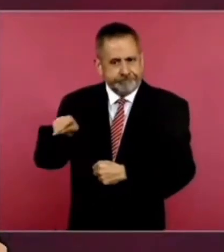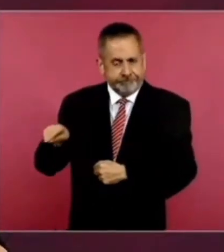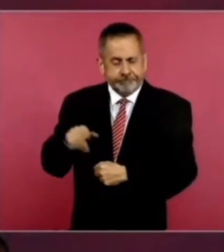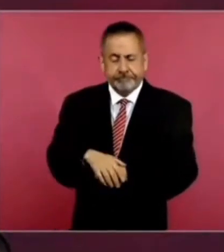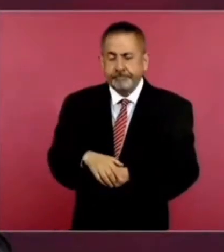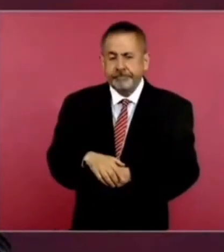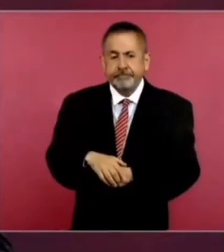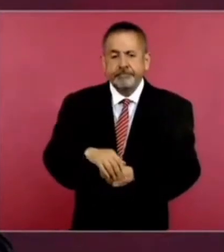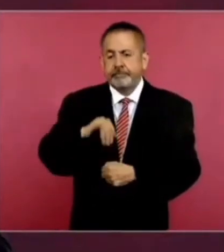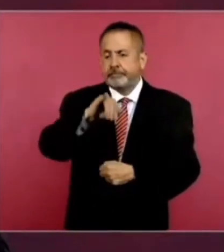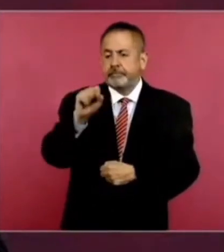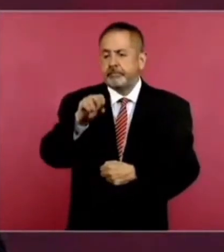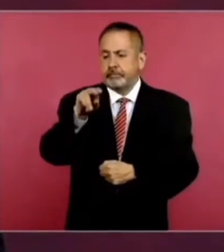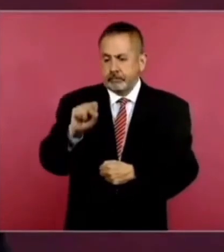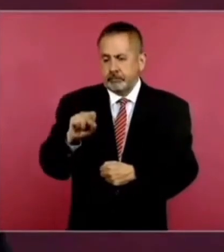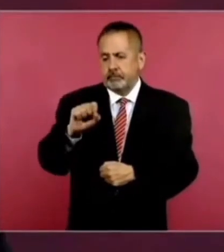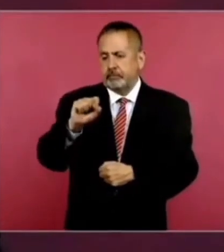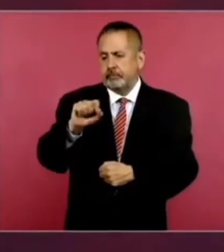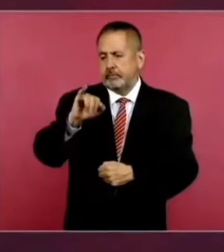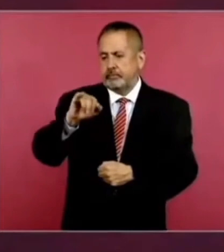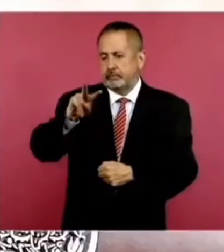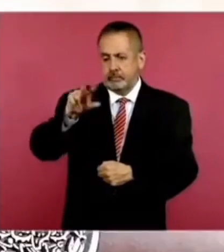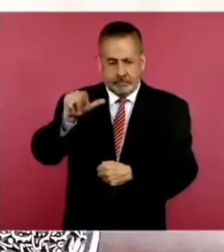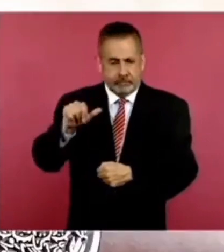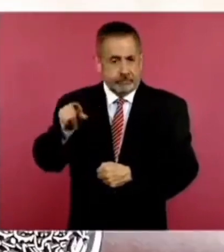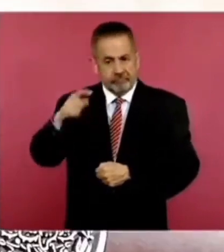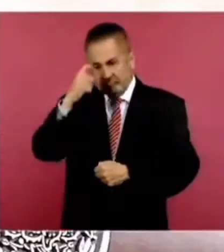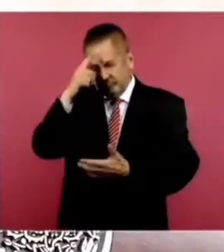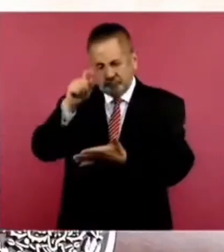gran maestro, el que escribió